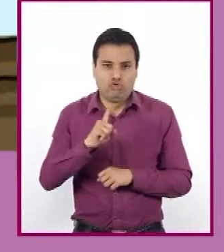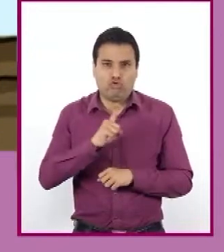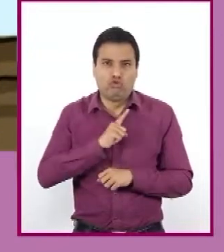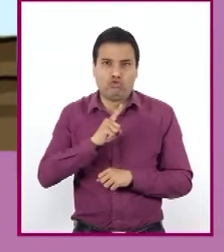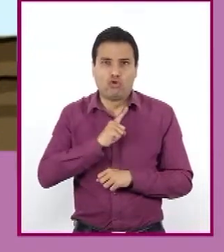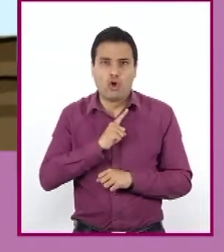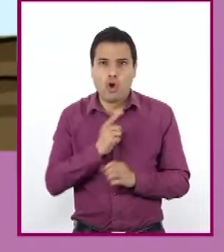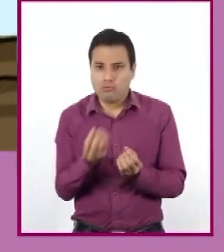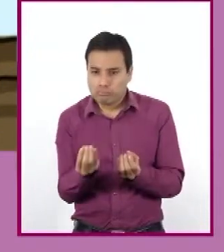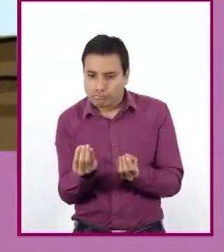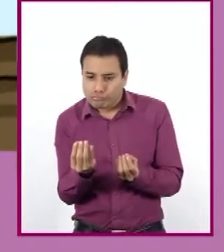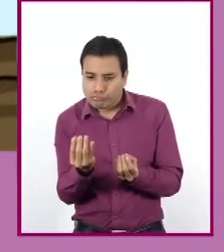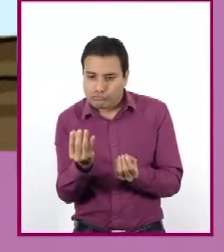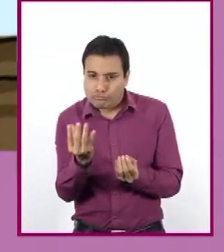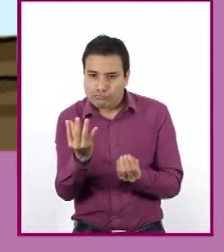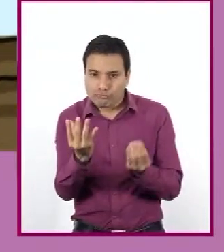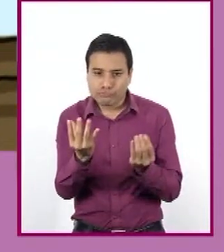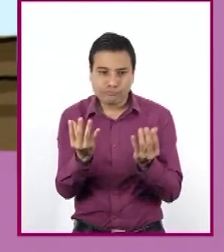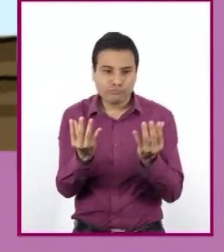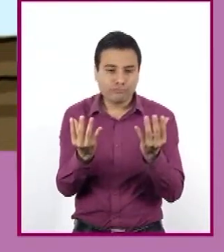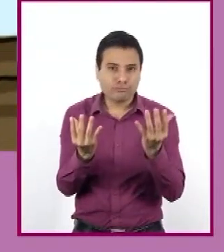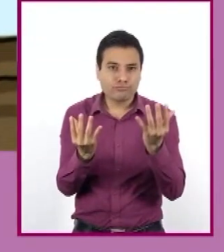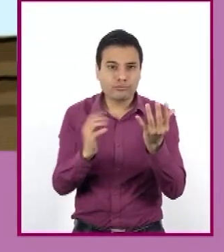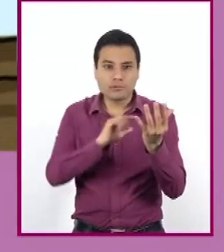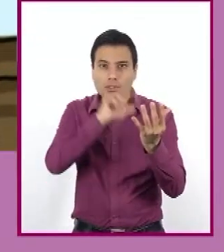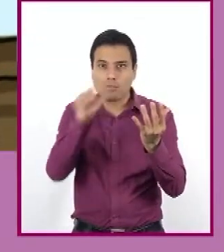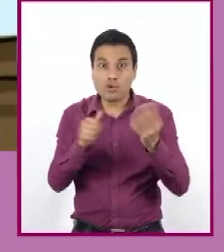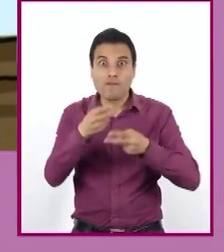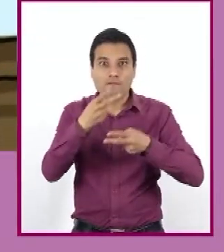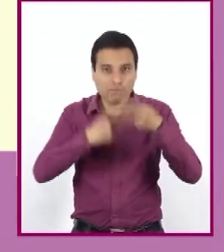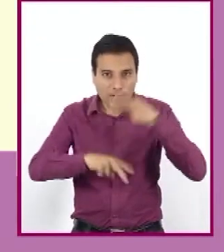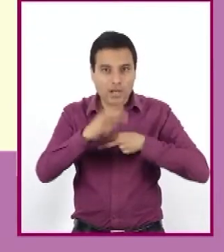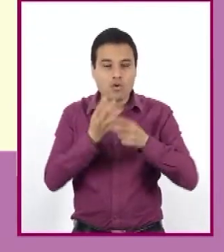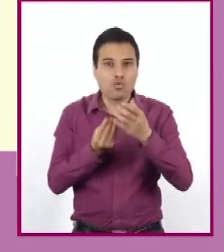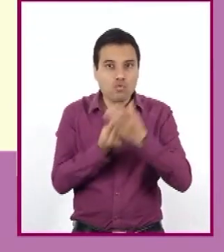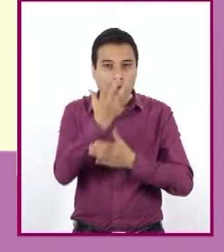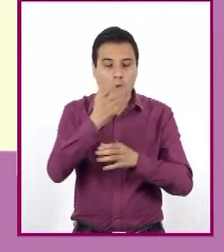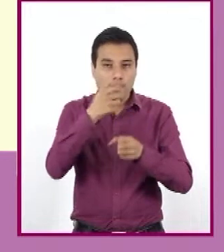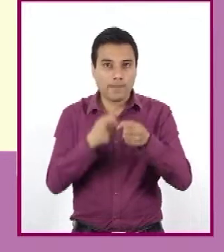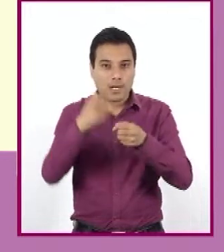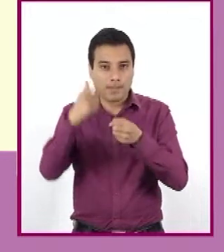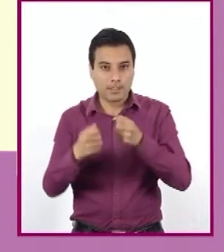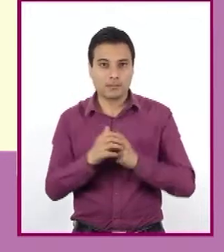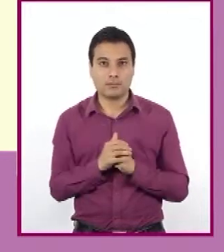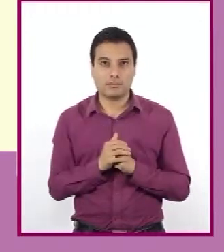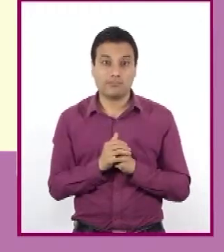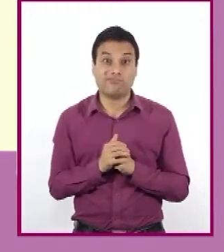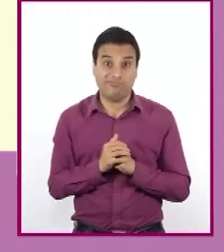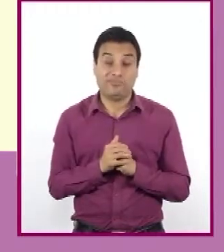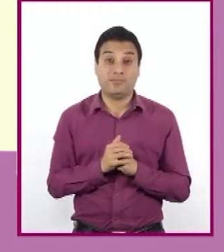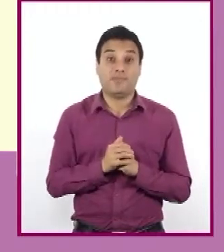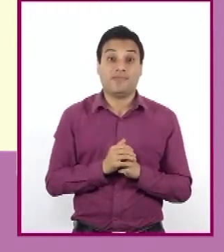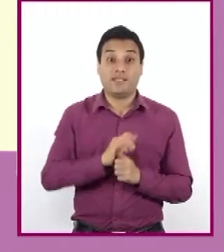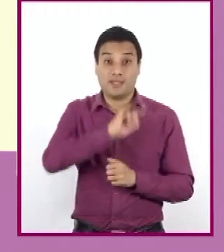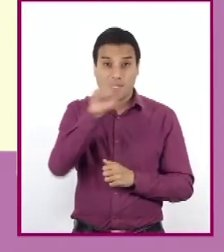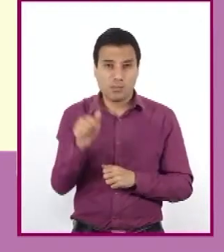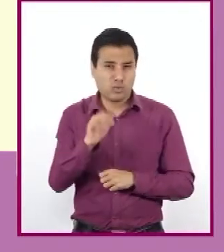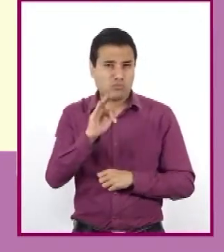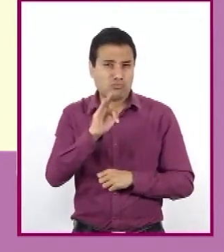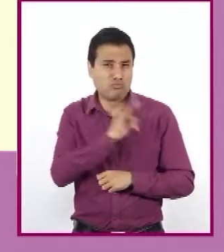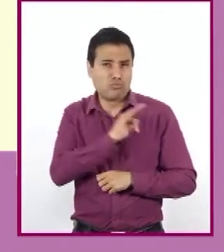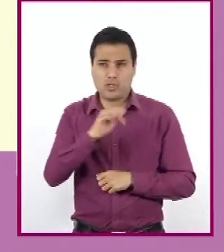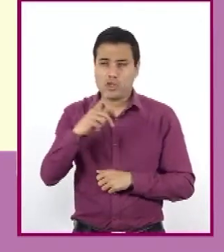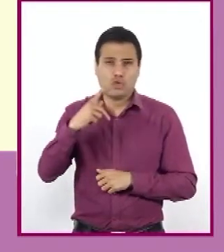o bulbos de la planta madre, que dan origen a un nuevo tallo. Una vez separado de la planta madre, puede realizar su ciclo